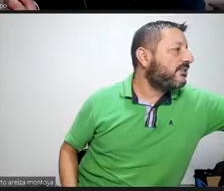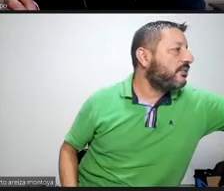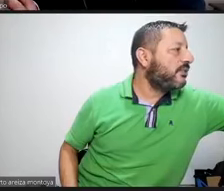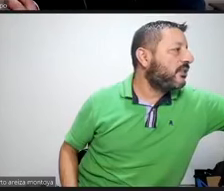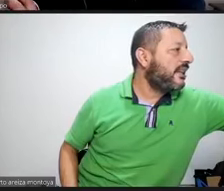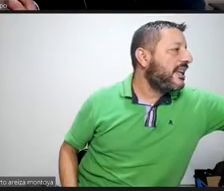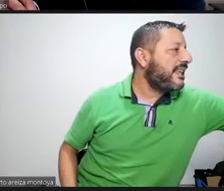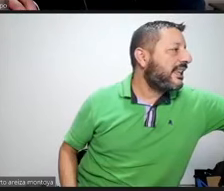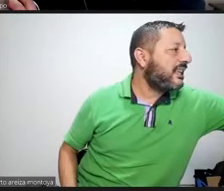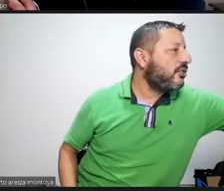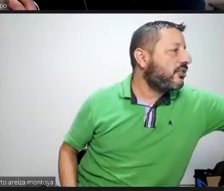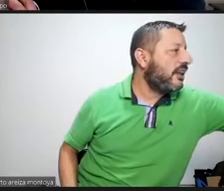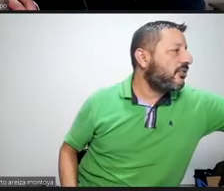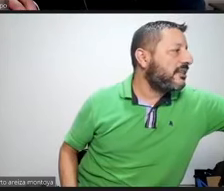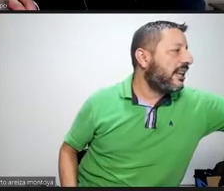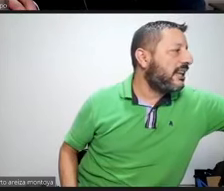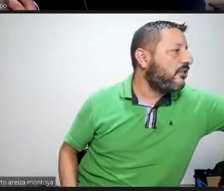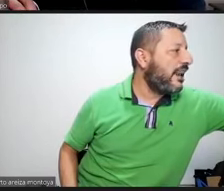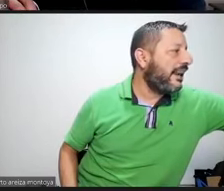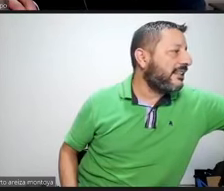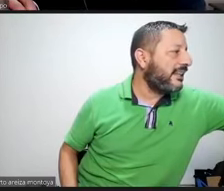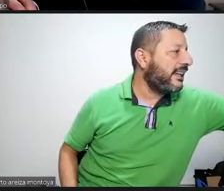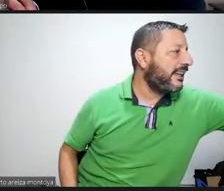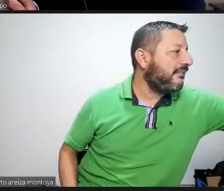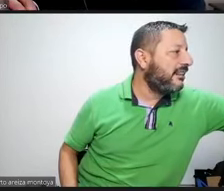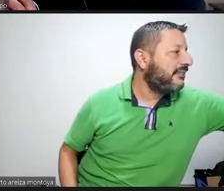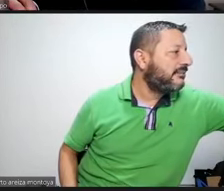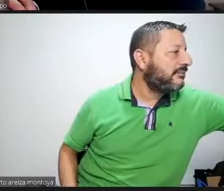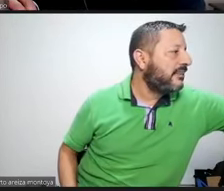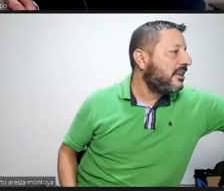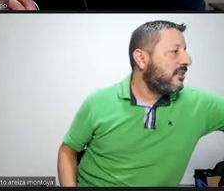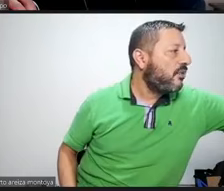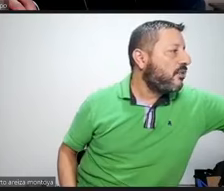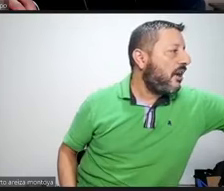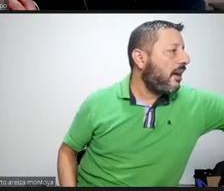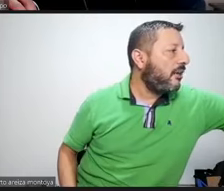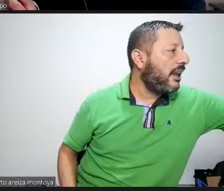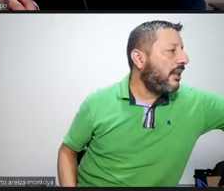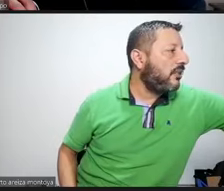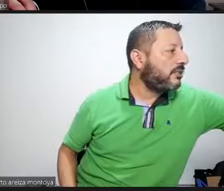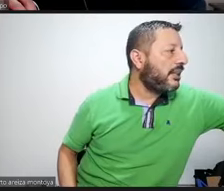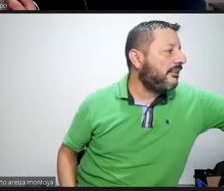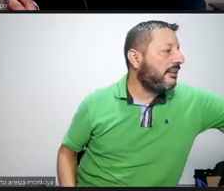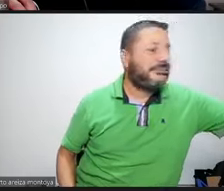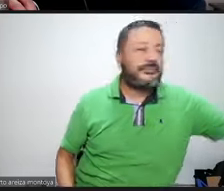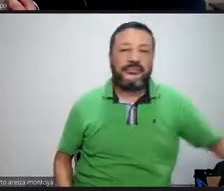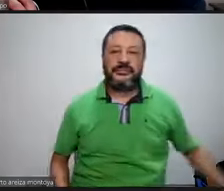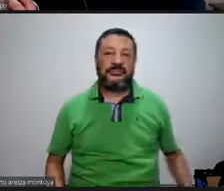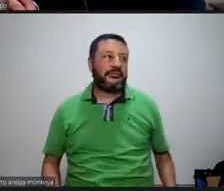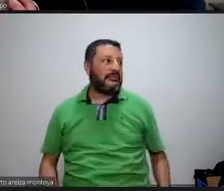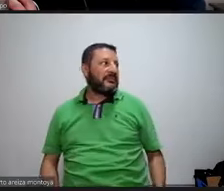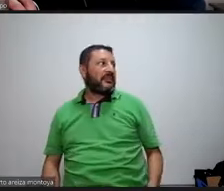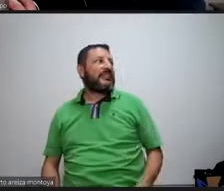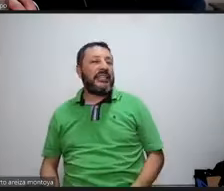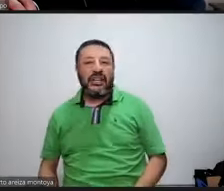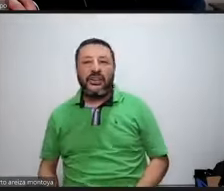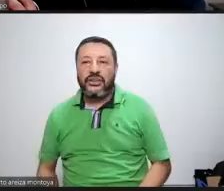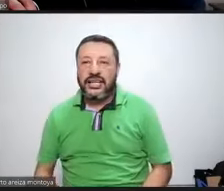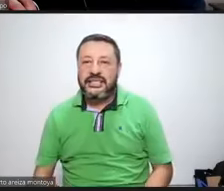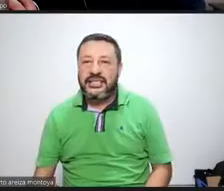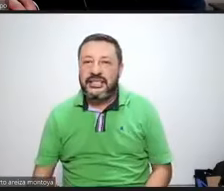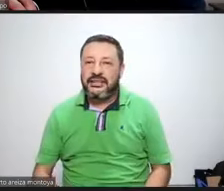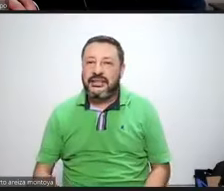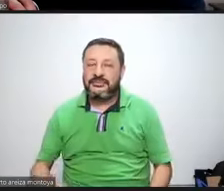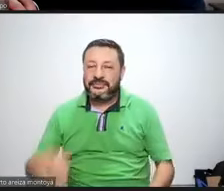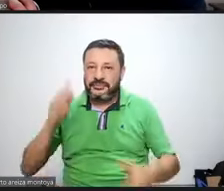mundial, y antes de ir, como que en la resolución estaba que si tú cogías el cupo, o